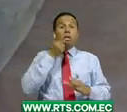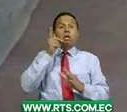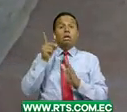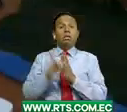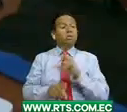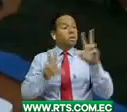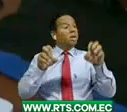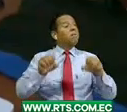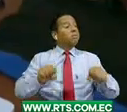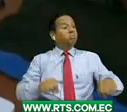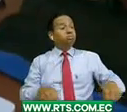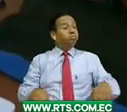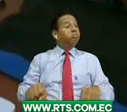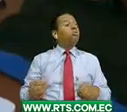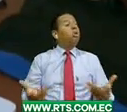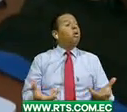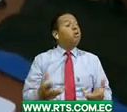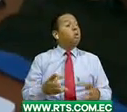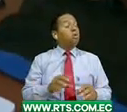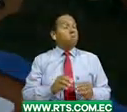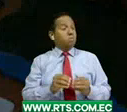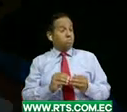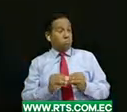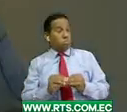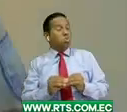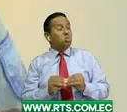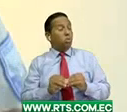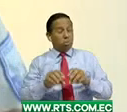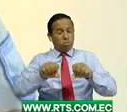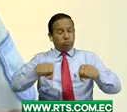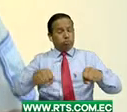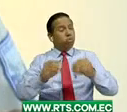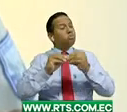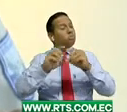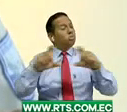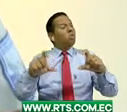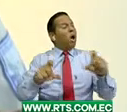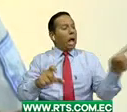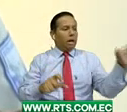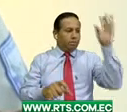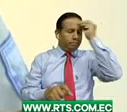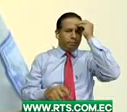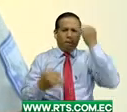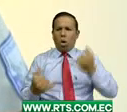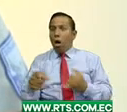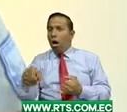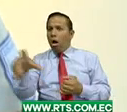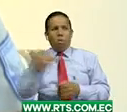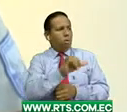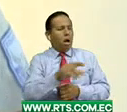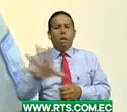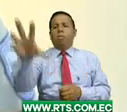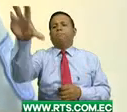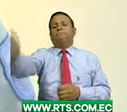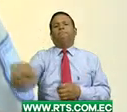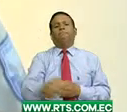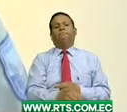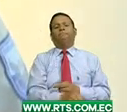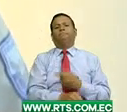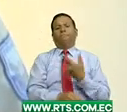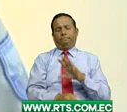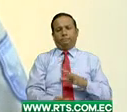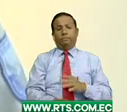víctimas de robo bajo la modalidad a mano armada. En los allanamientos que se realizó se pudo encontrar las 2